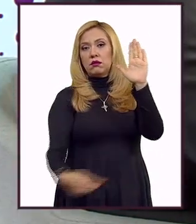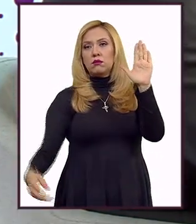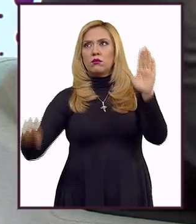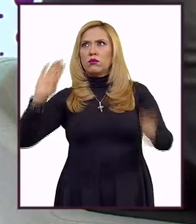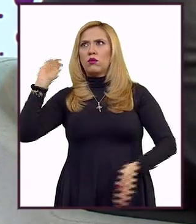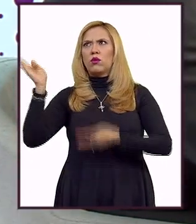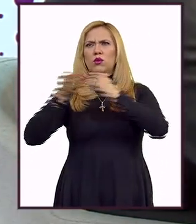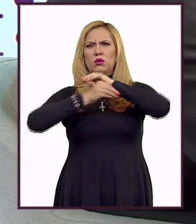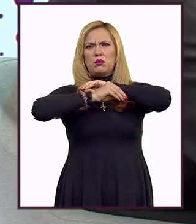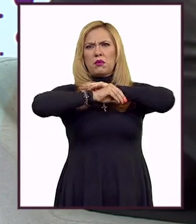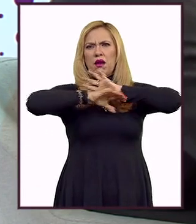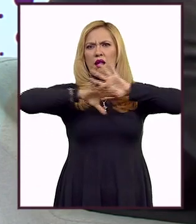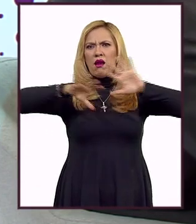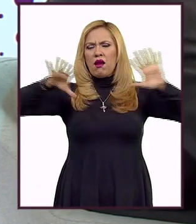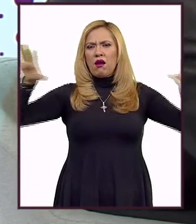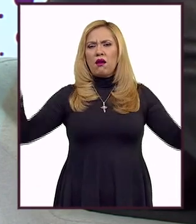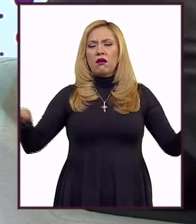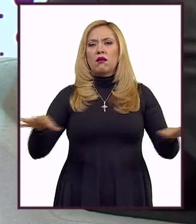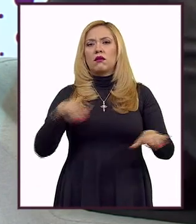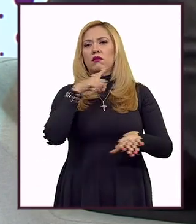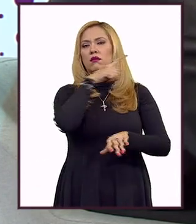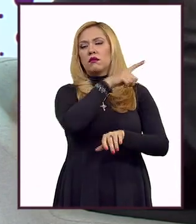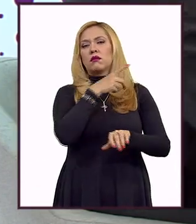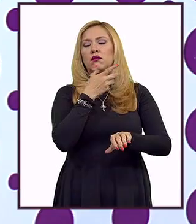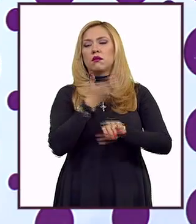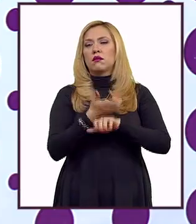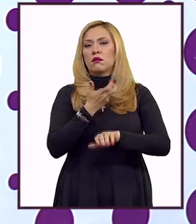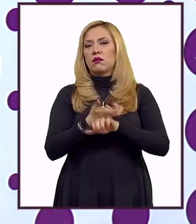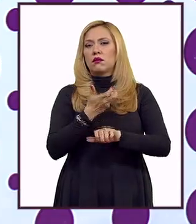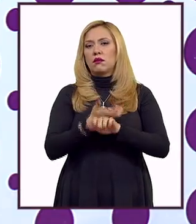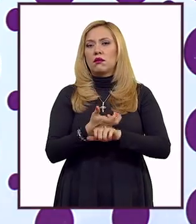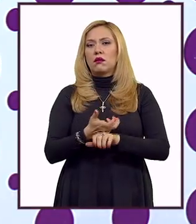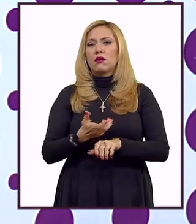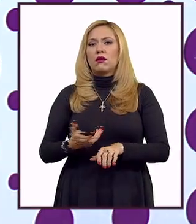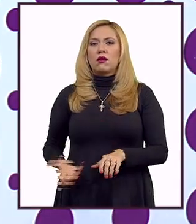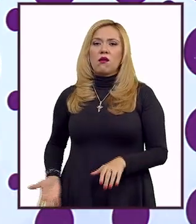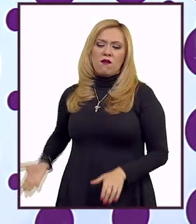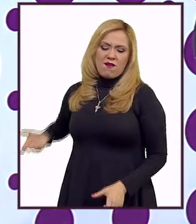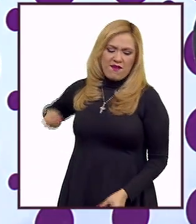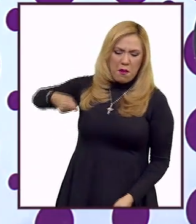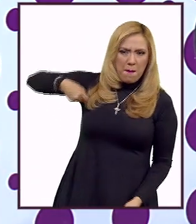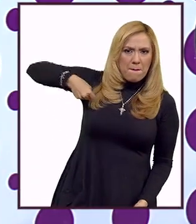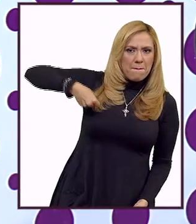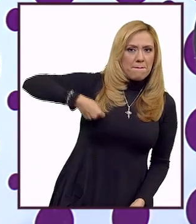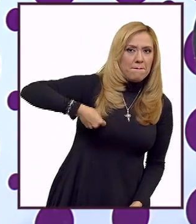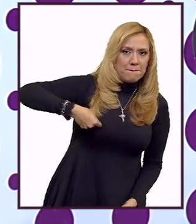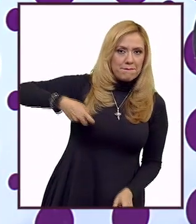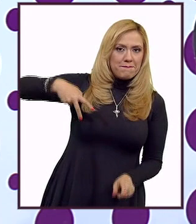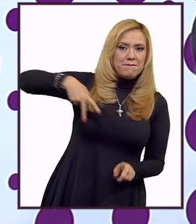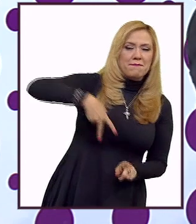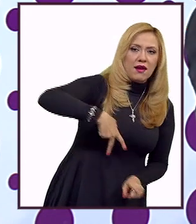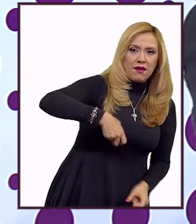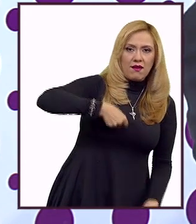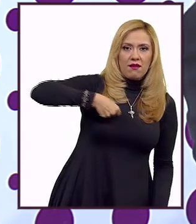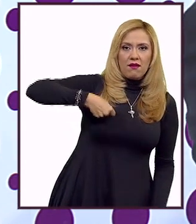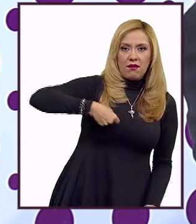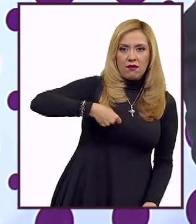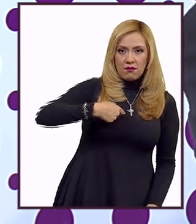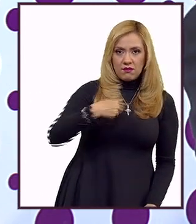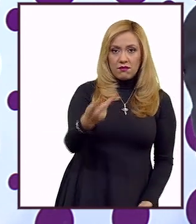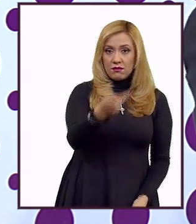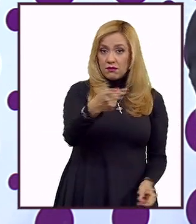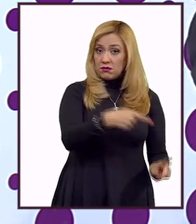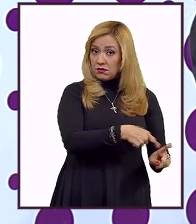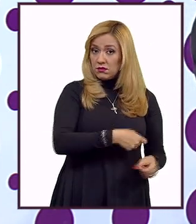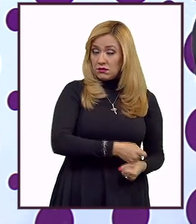al mundo, donde un soldado norteamericano estaba encima de un prisionero en esa cárcel. Y pregunto si eso es tortura. Y hay un